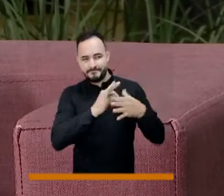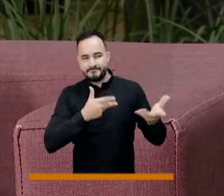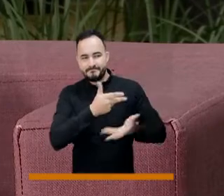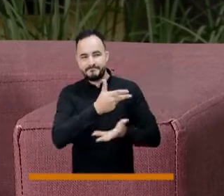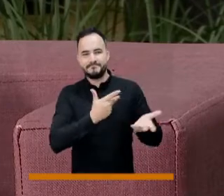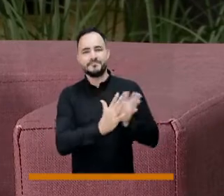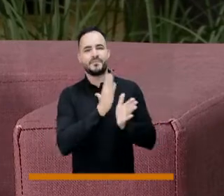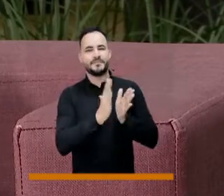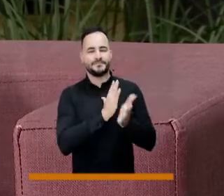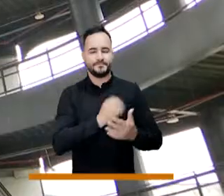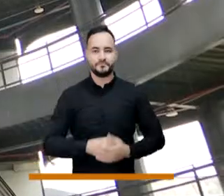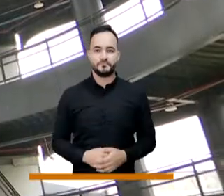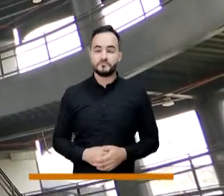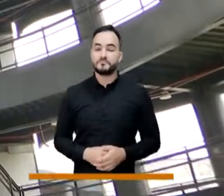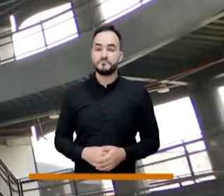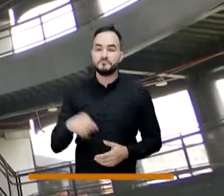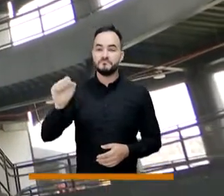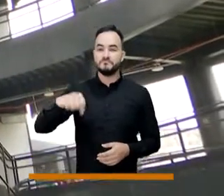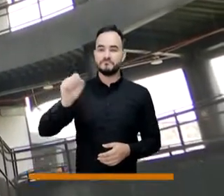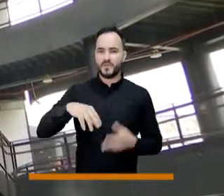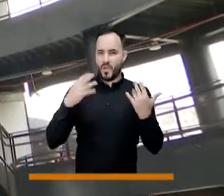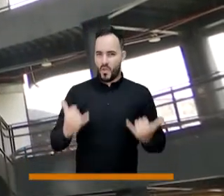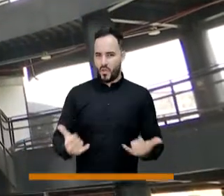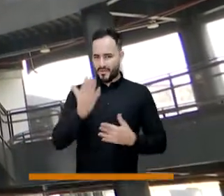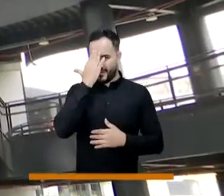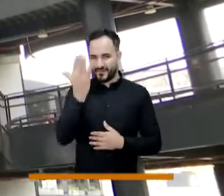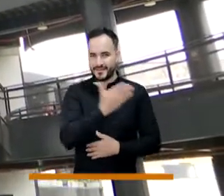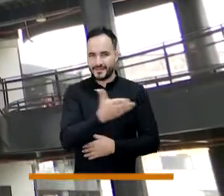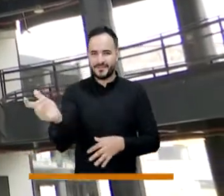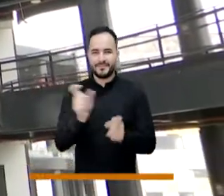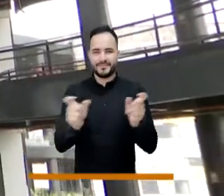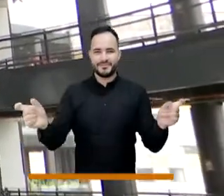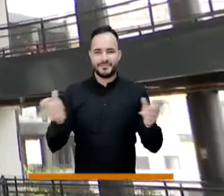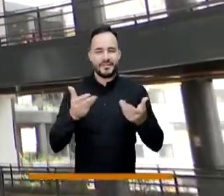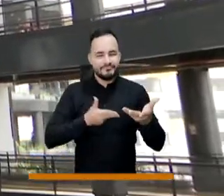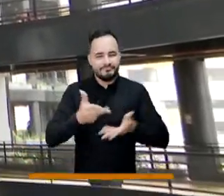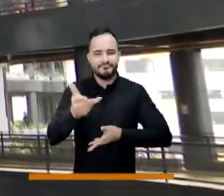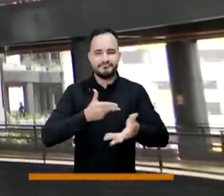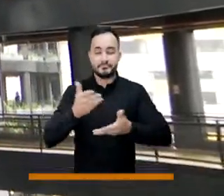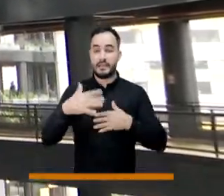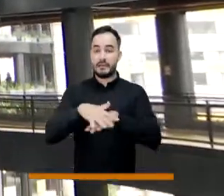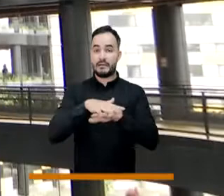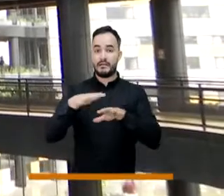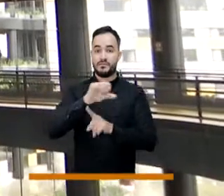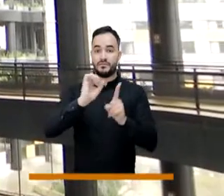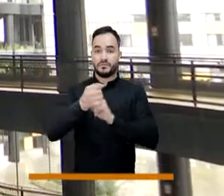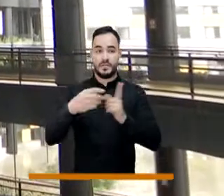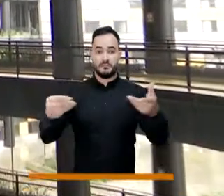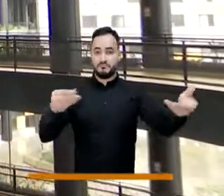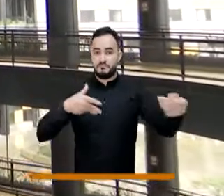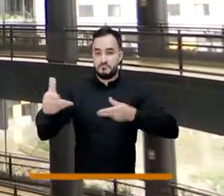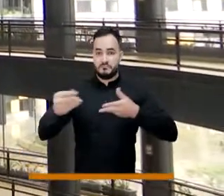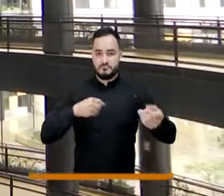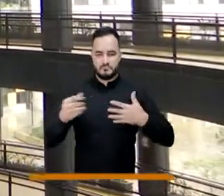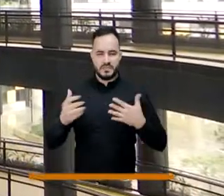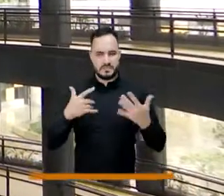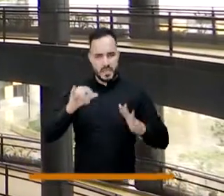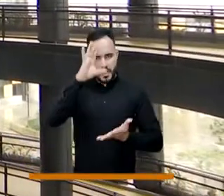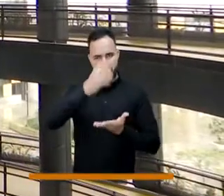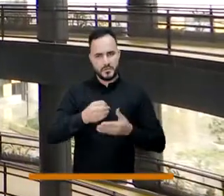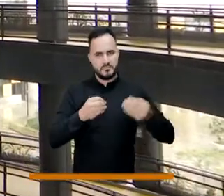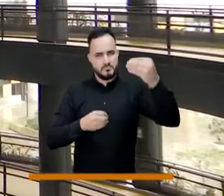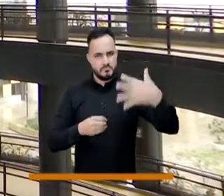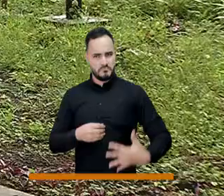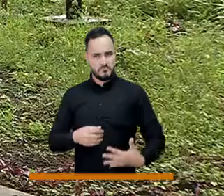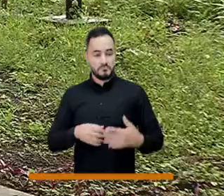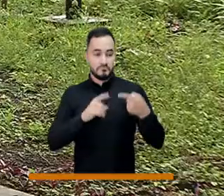día. Ya regresamos, Camilo. En De Frente a la Gente tenemos un espacio para sus opiniones a través de las redes sociales. Nos han dejado aquí